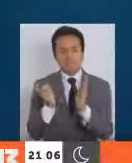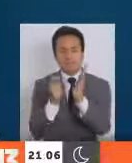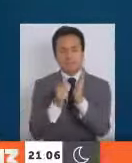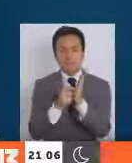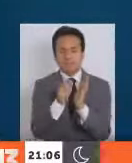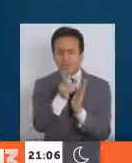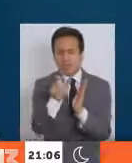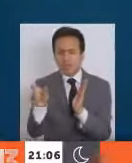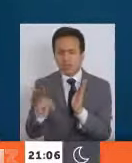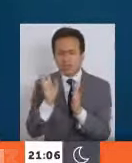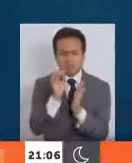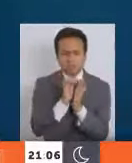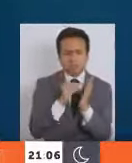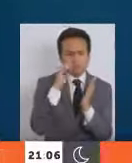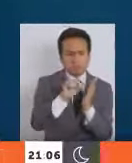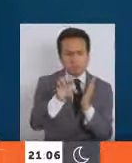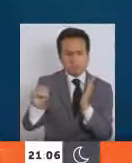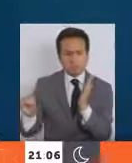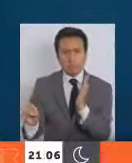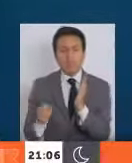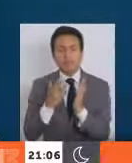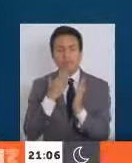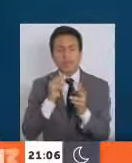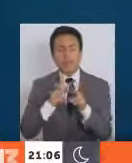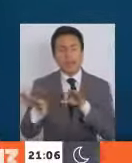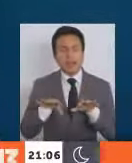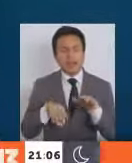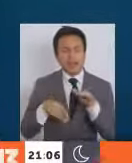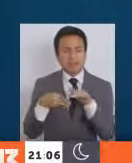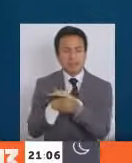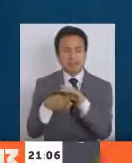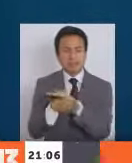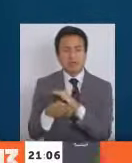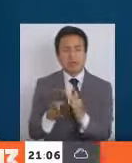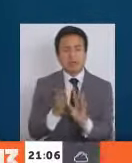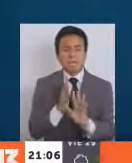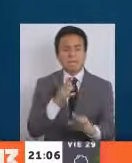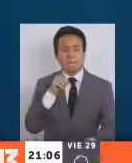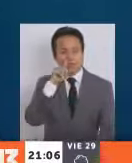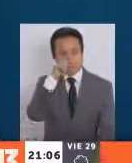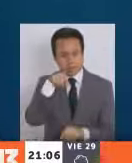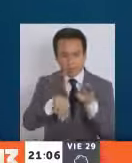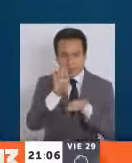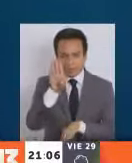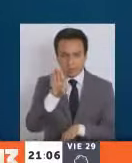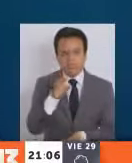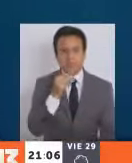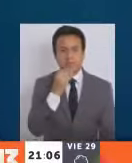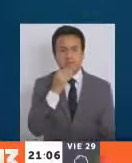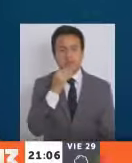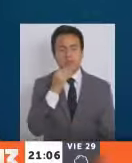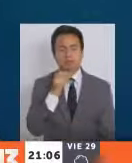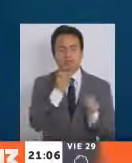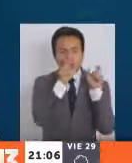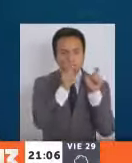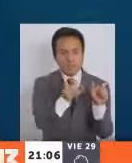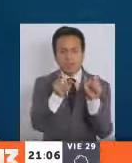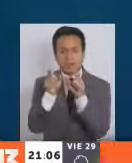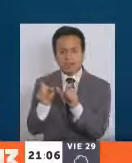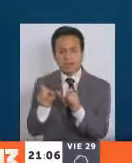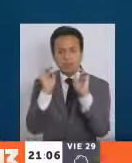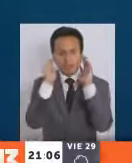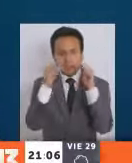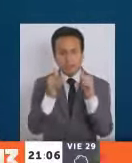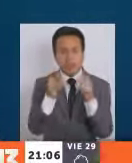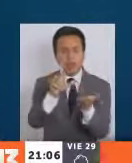trazabilidad, generando también mayor acceso a exámenes de PCR y, por supuesto, teniendo una fiscalización